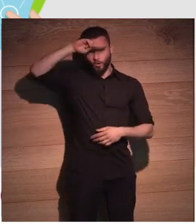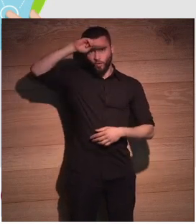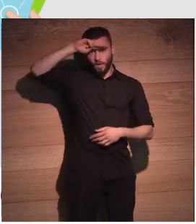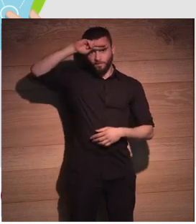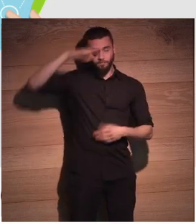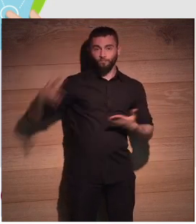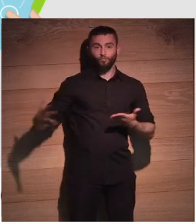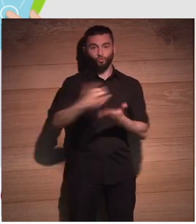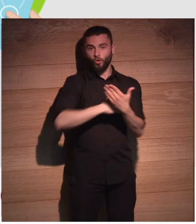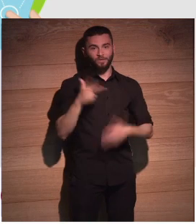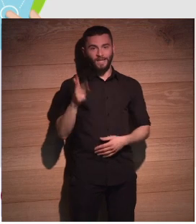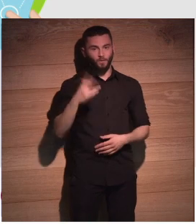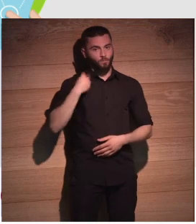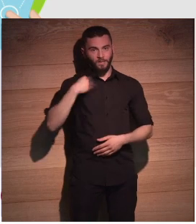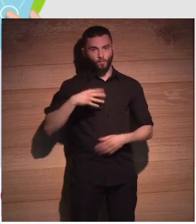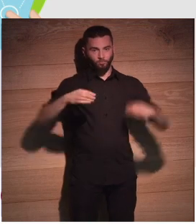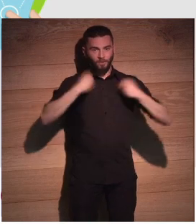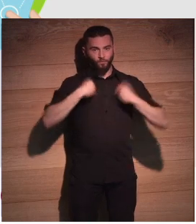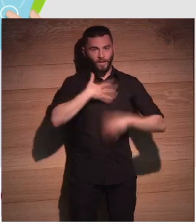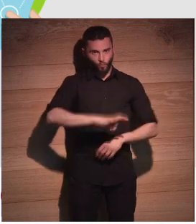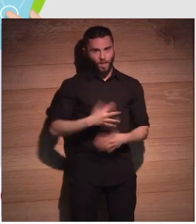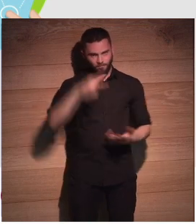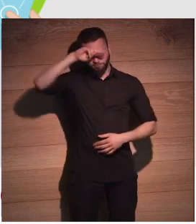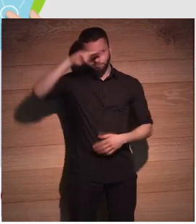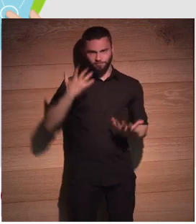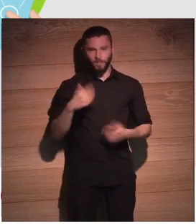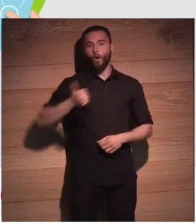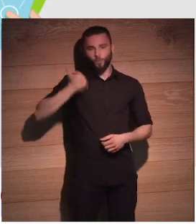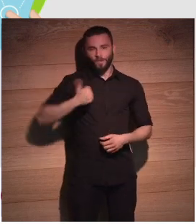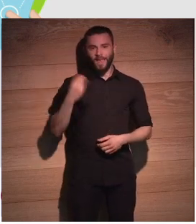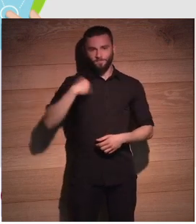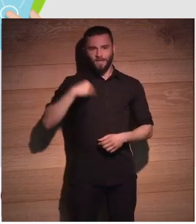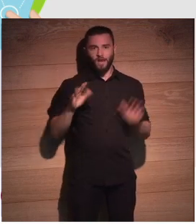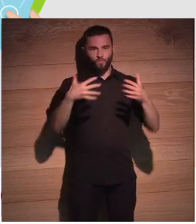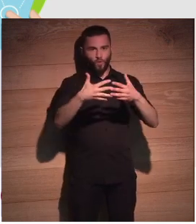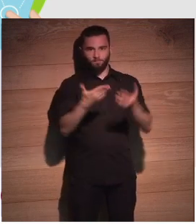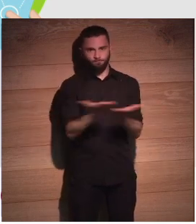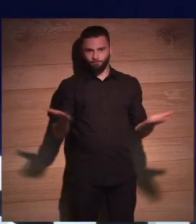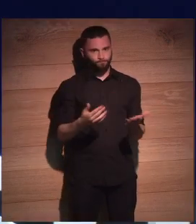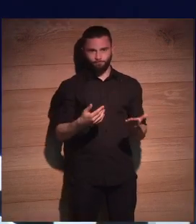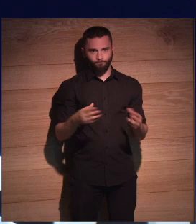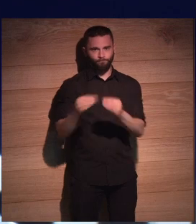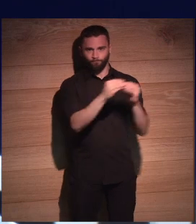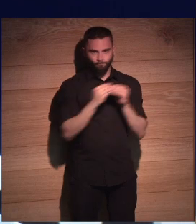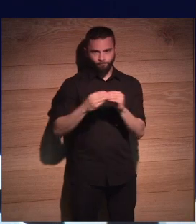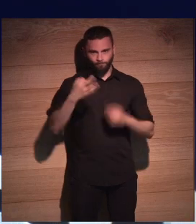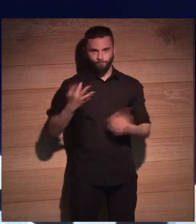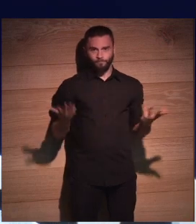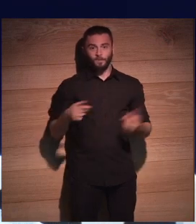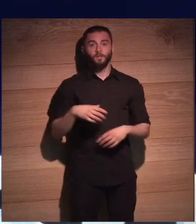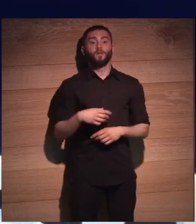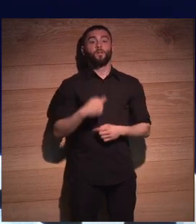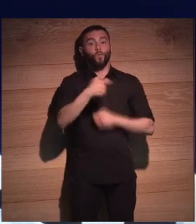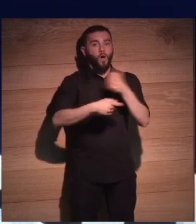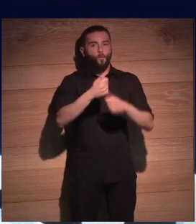pueda disfrutar de los mismos derechos y de las mismas oportunidades online. Esto es una cosa que cada vez se está convirtiendo en